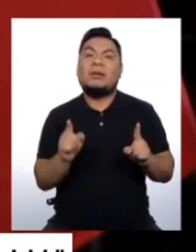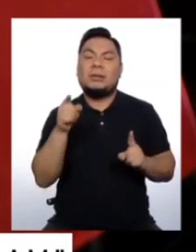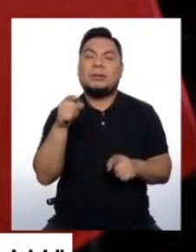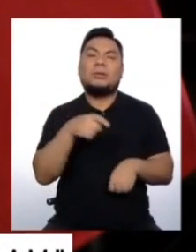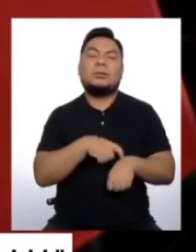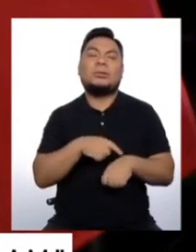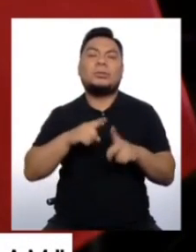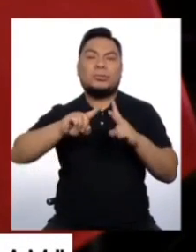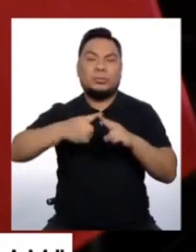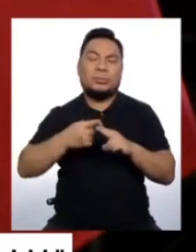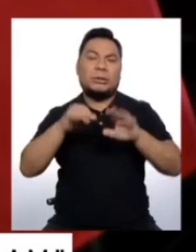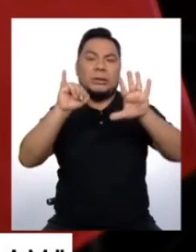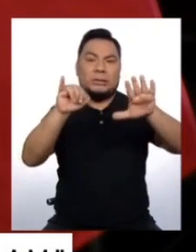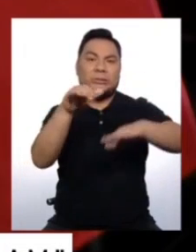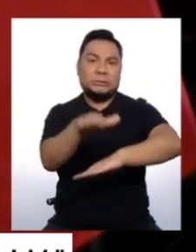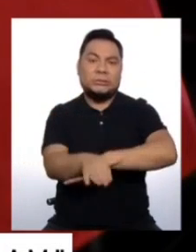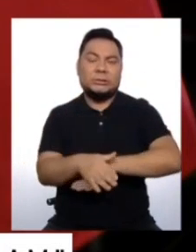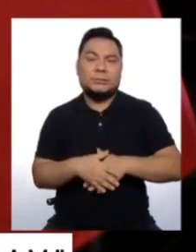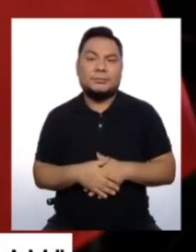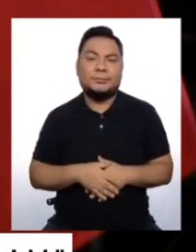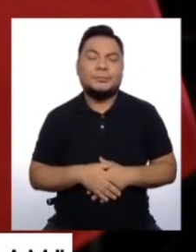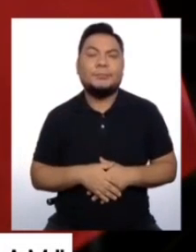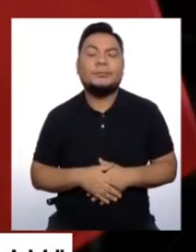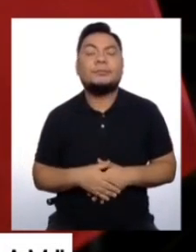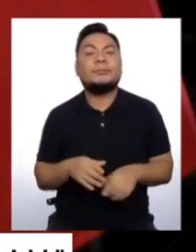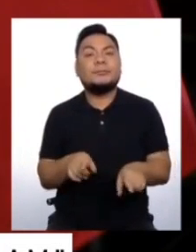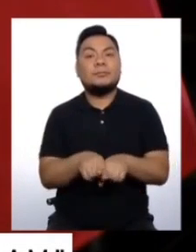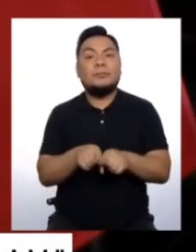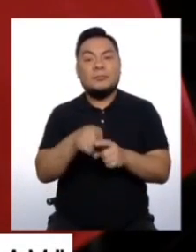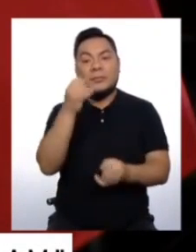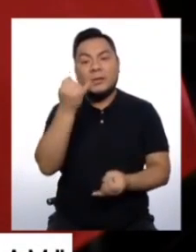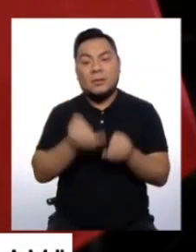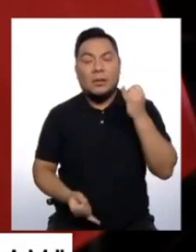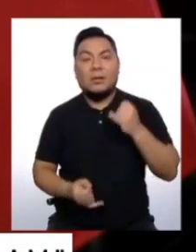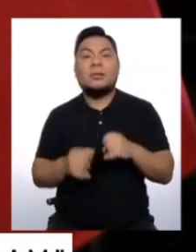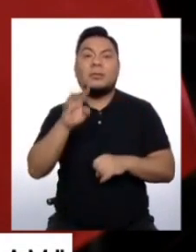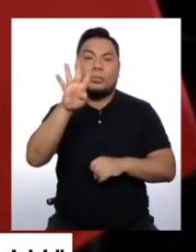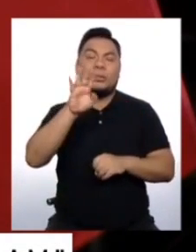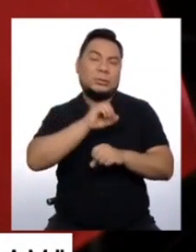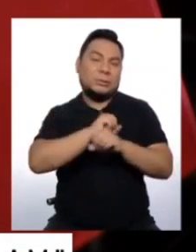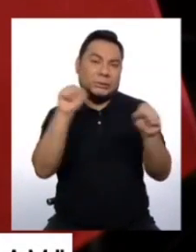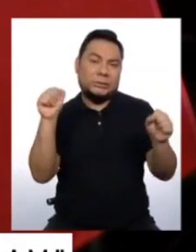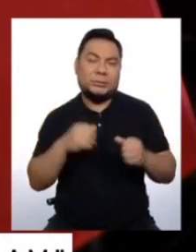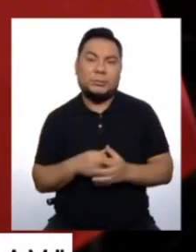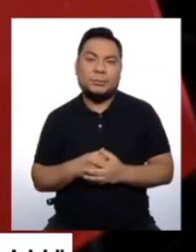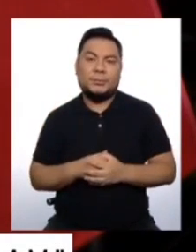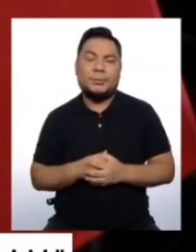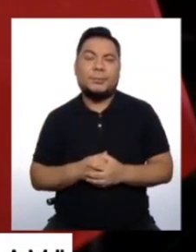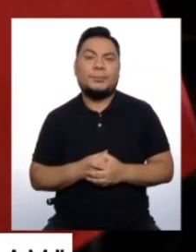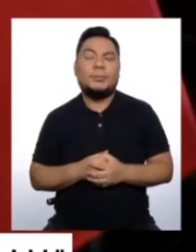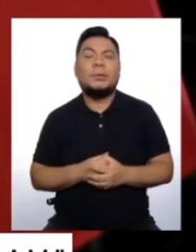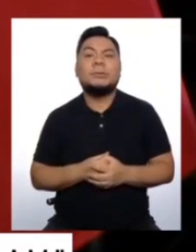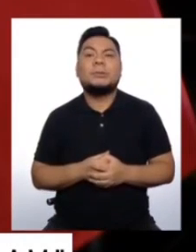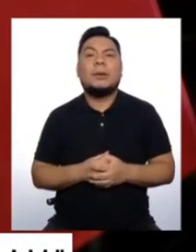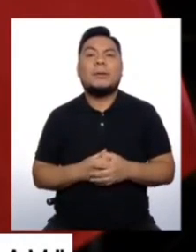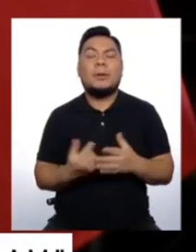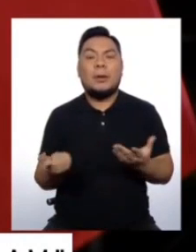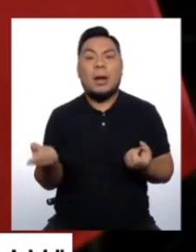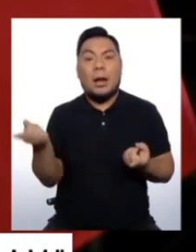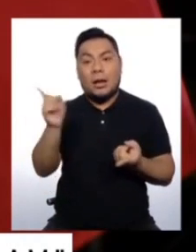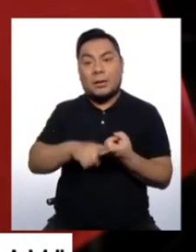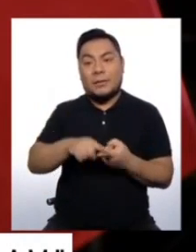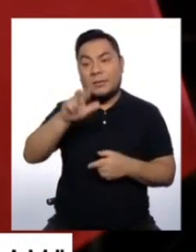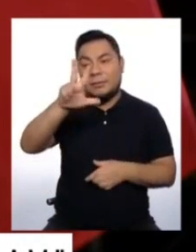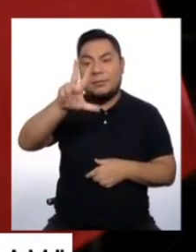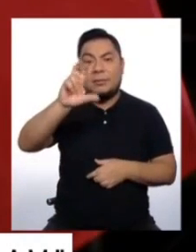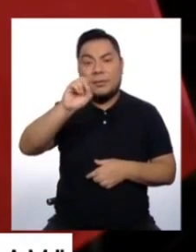comienza a las 6 de la tarde y concluye a las 4 de la mañana. Hasta el 30 de